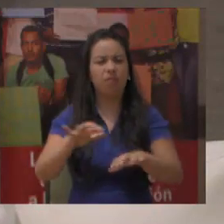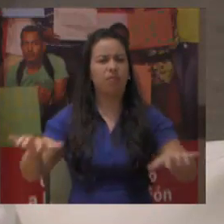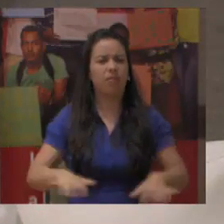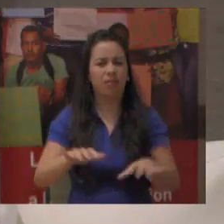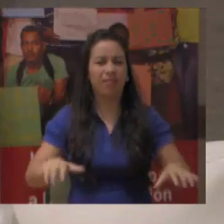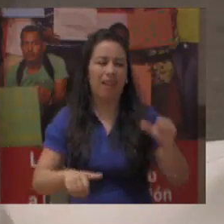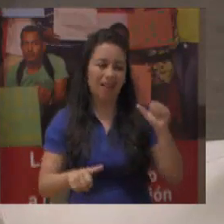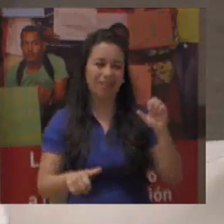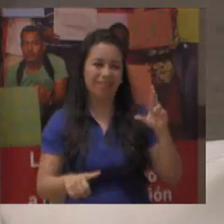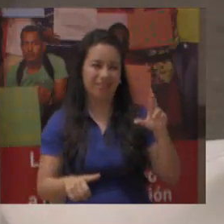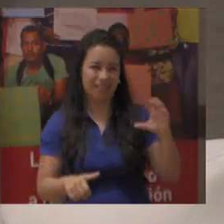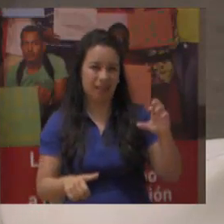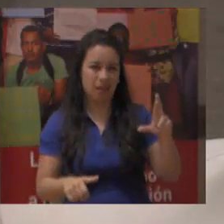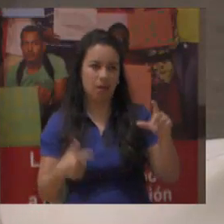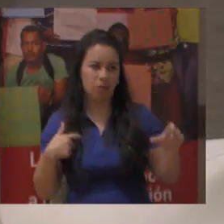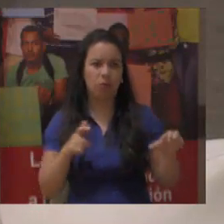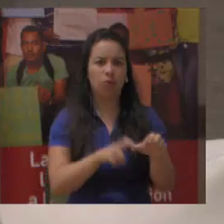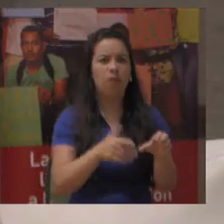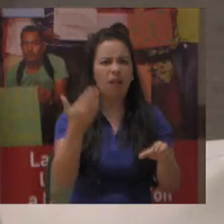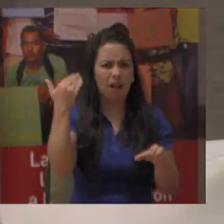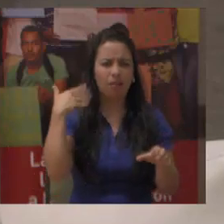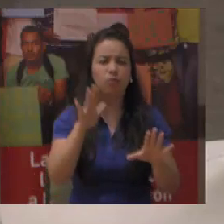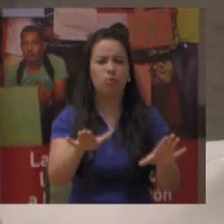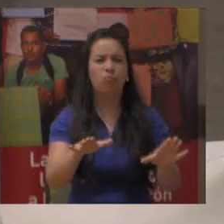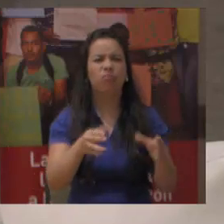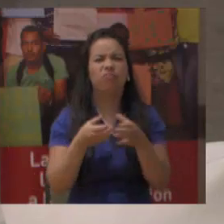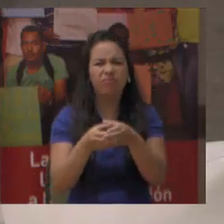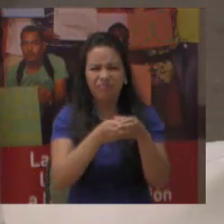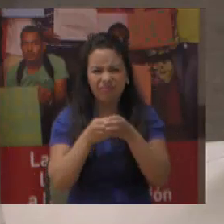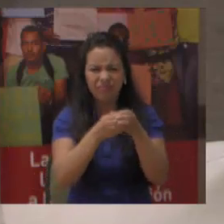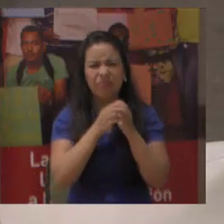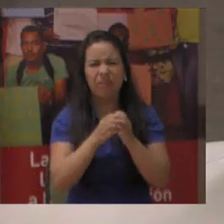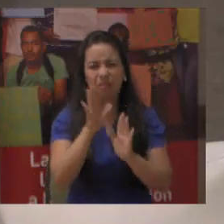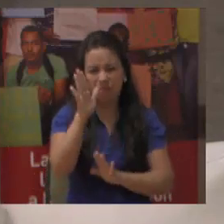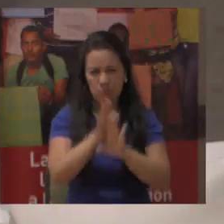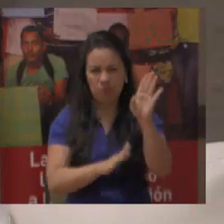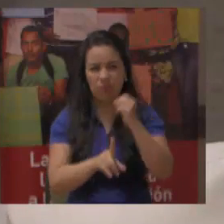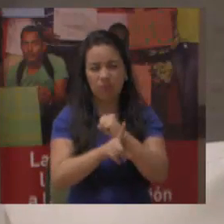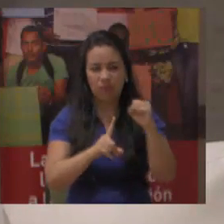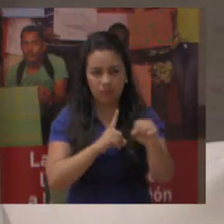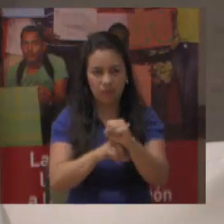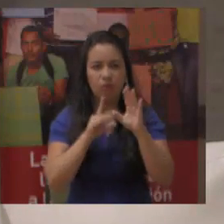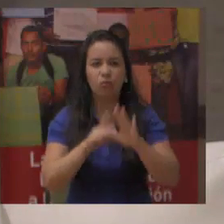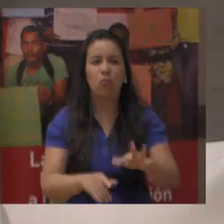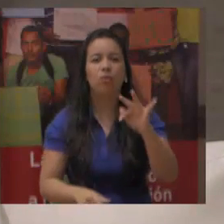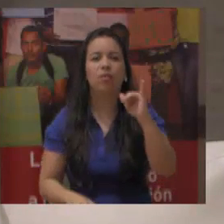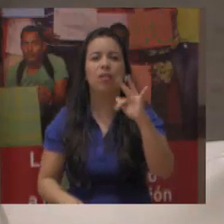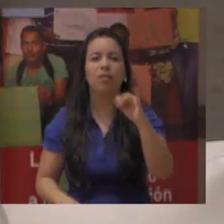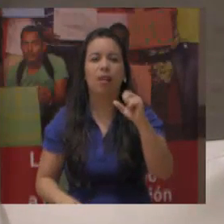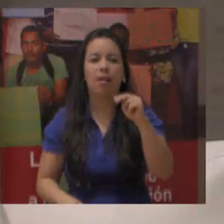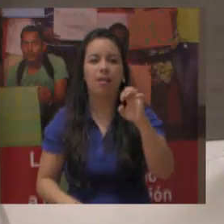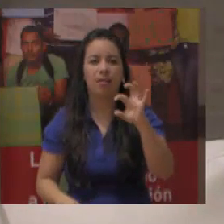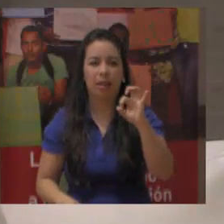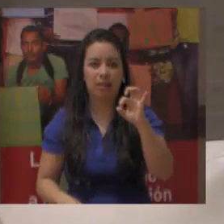ACR. Estoy en el Departamento de Prosperidad Social. El programa de Titanes Caracol,